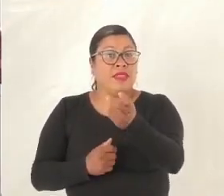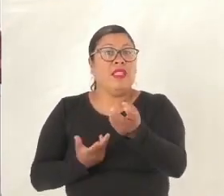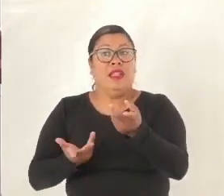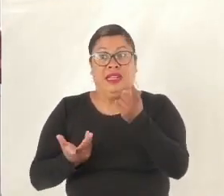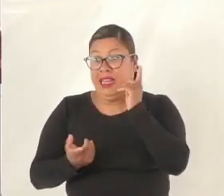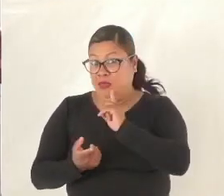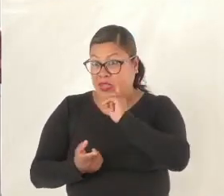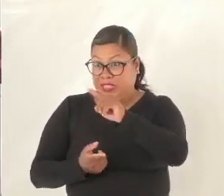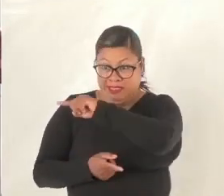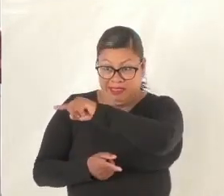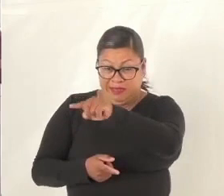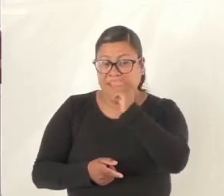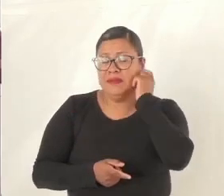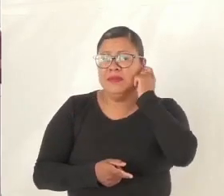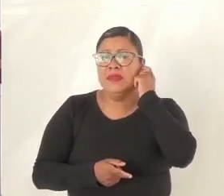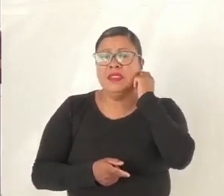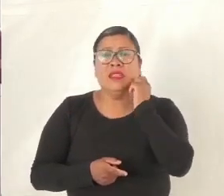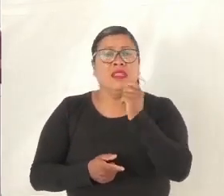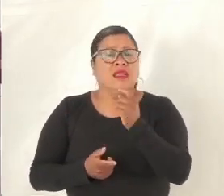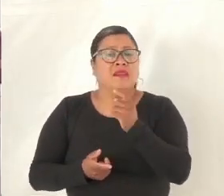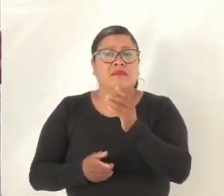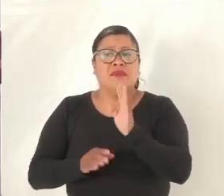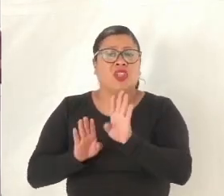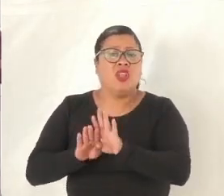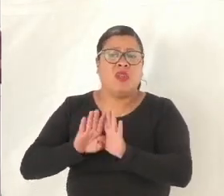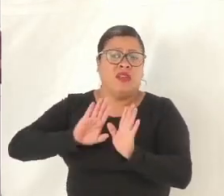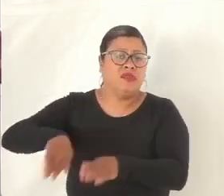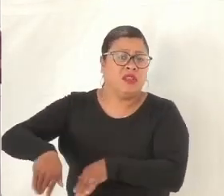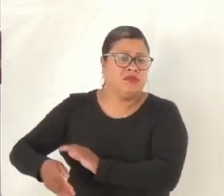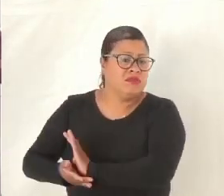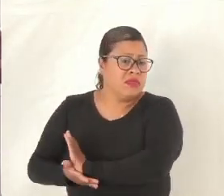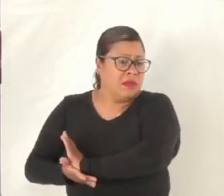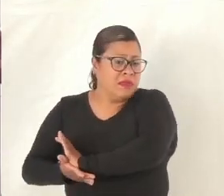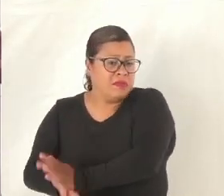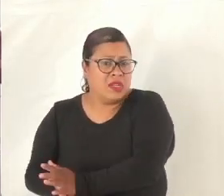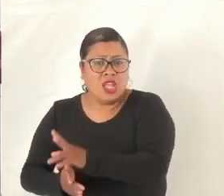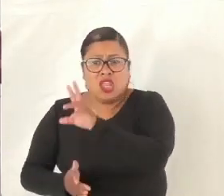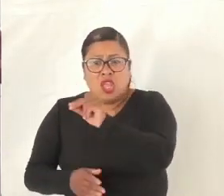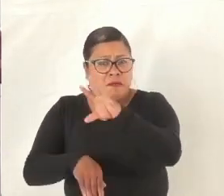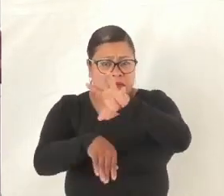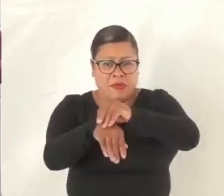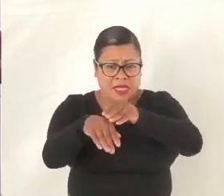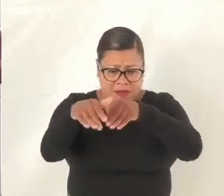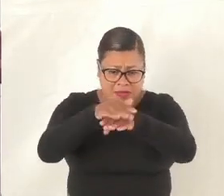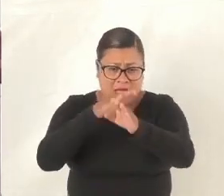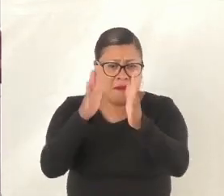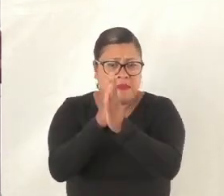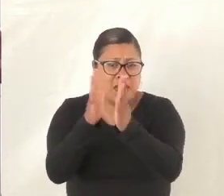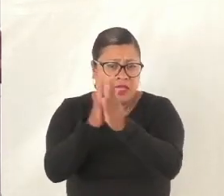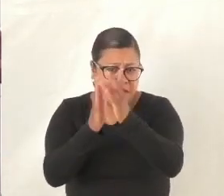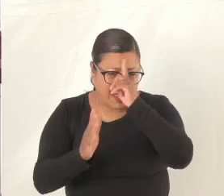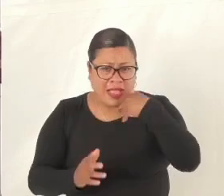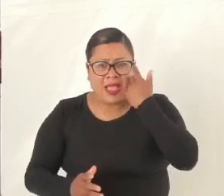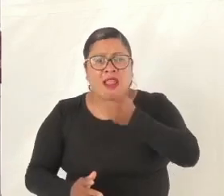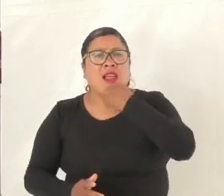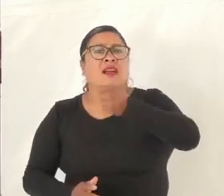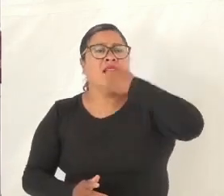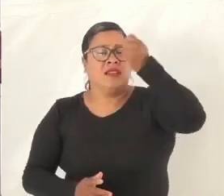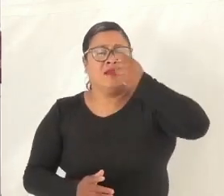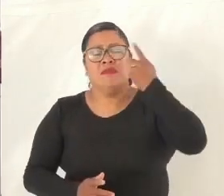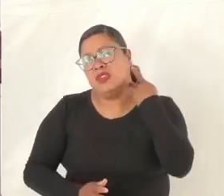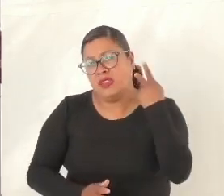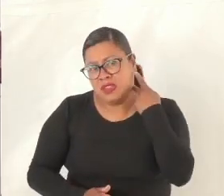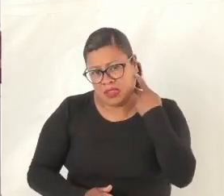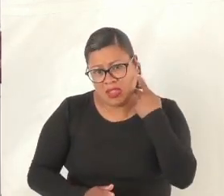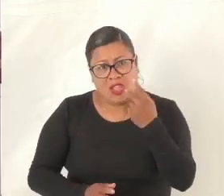mujeres pues se les suprime el hecho de participar incluso aún no se les permite el hecho de votar en algunos